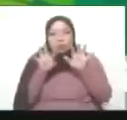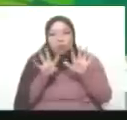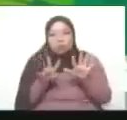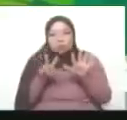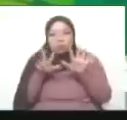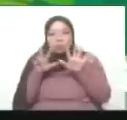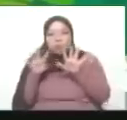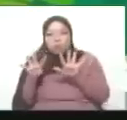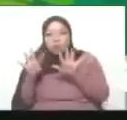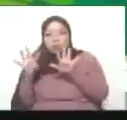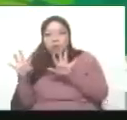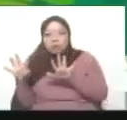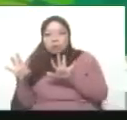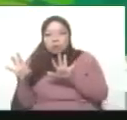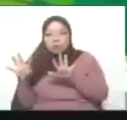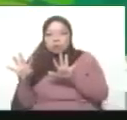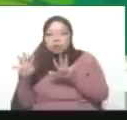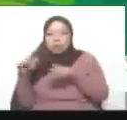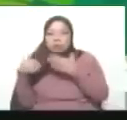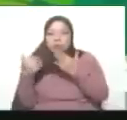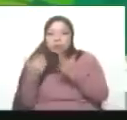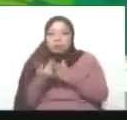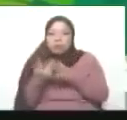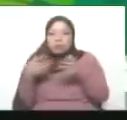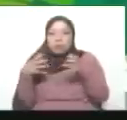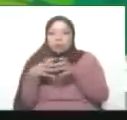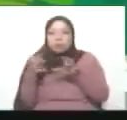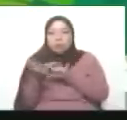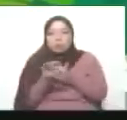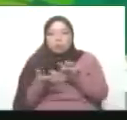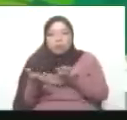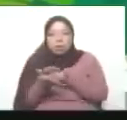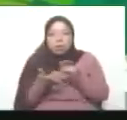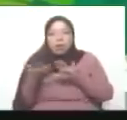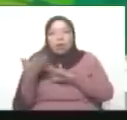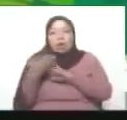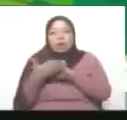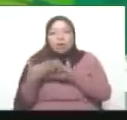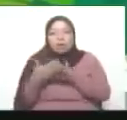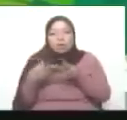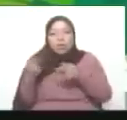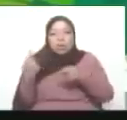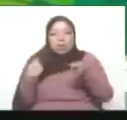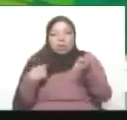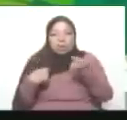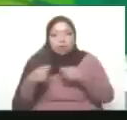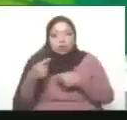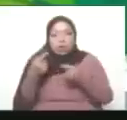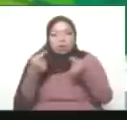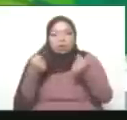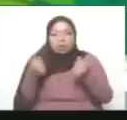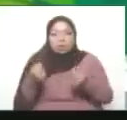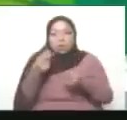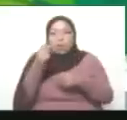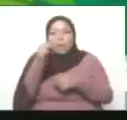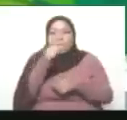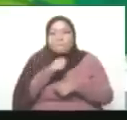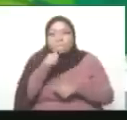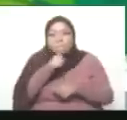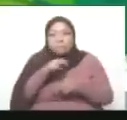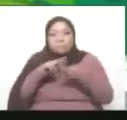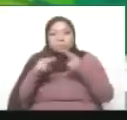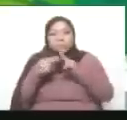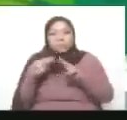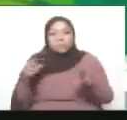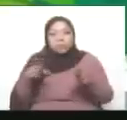resolvió nada que hay una controversia hay un conflicto y debemos resolverlo con la negociación diplomática pacífica satisfactoria